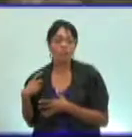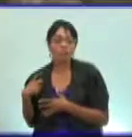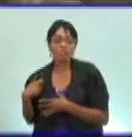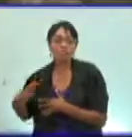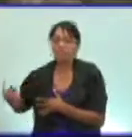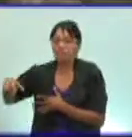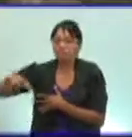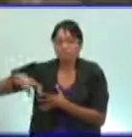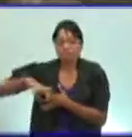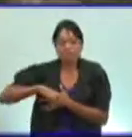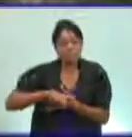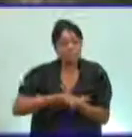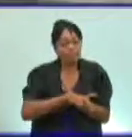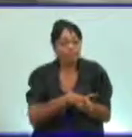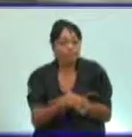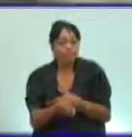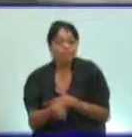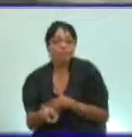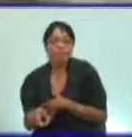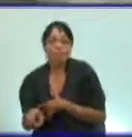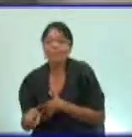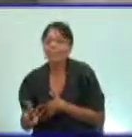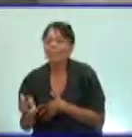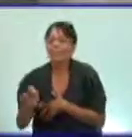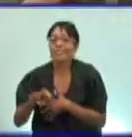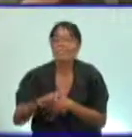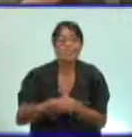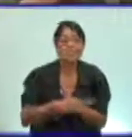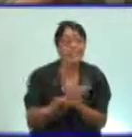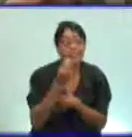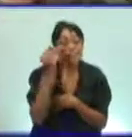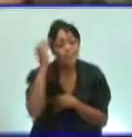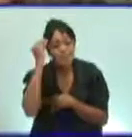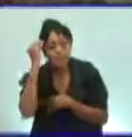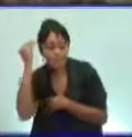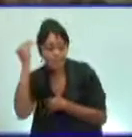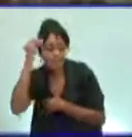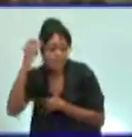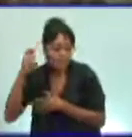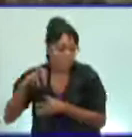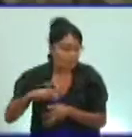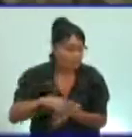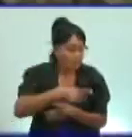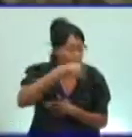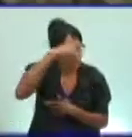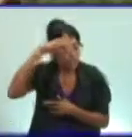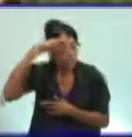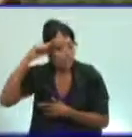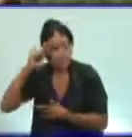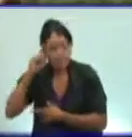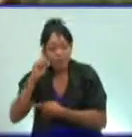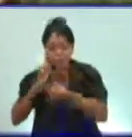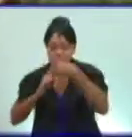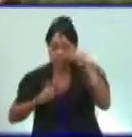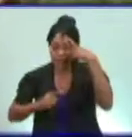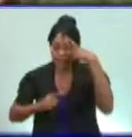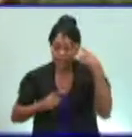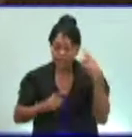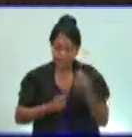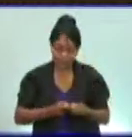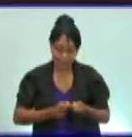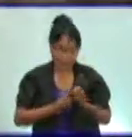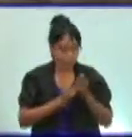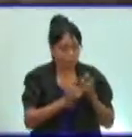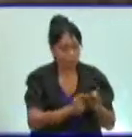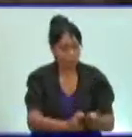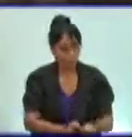caminar, pues no aprendí a dormir. Mientras en el zurrón, mientras en el zurrón, mientras